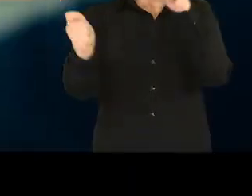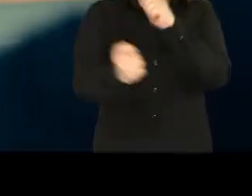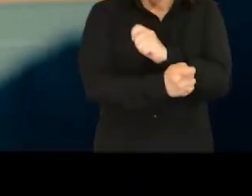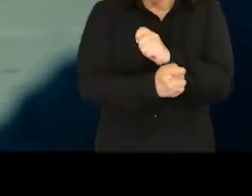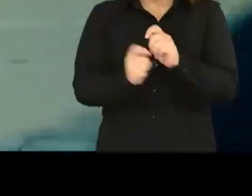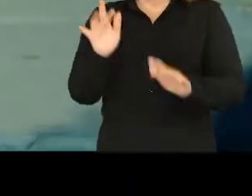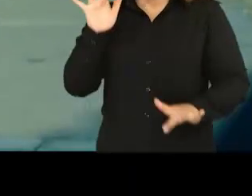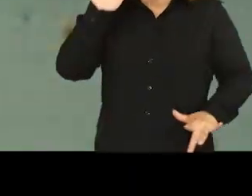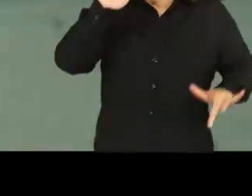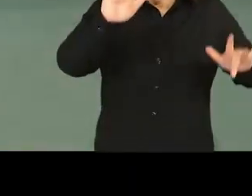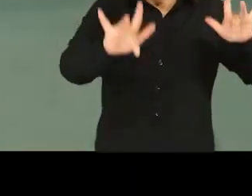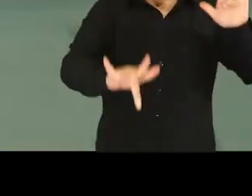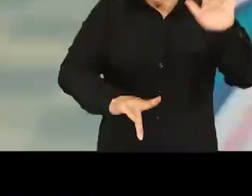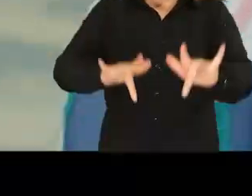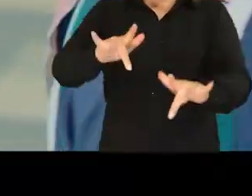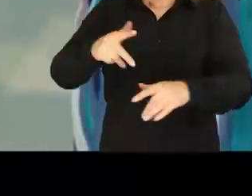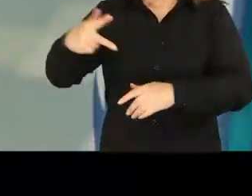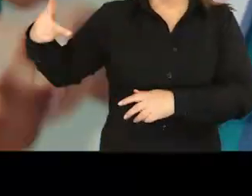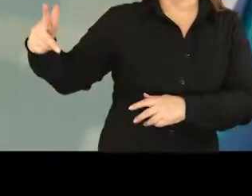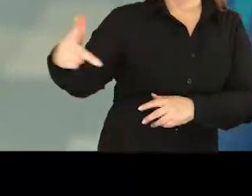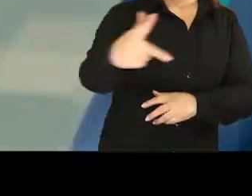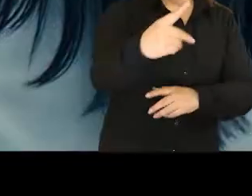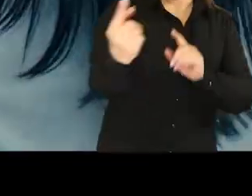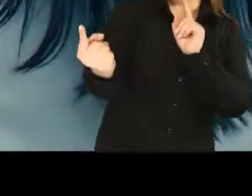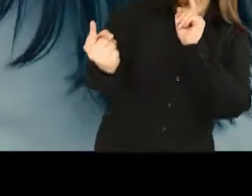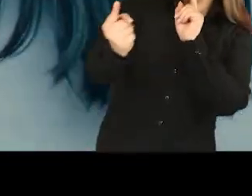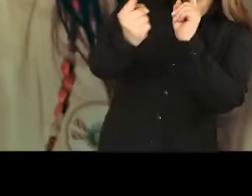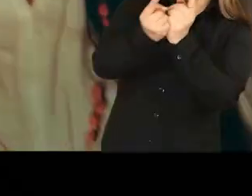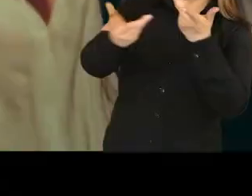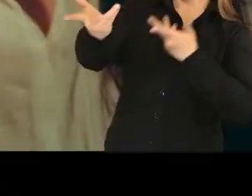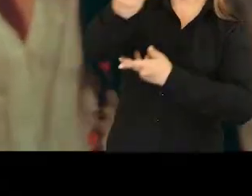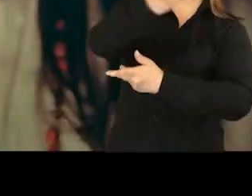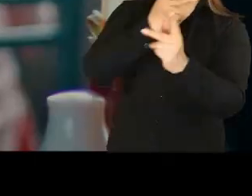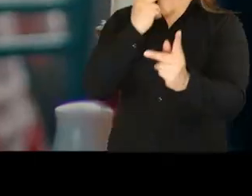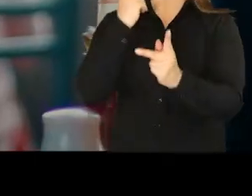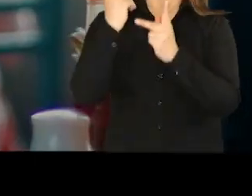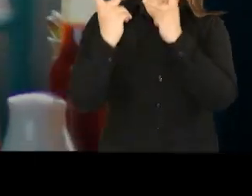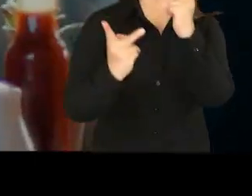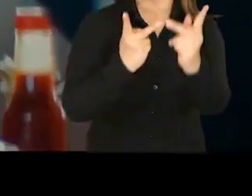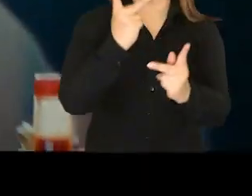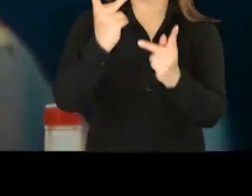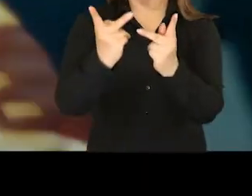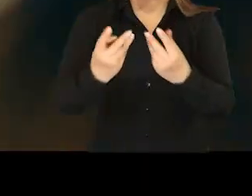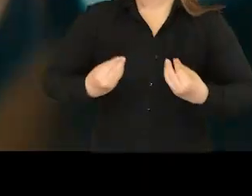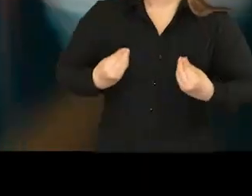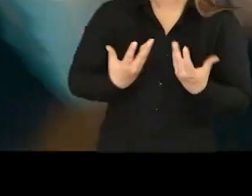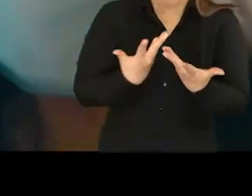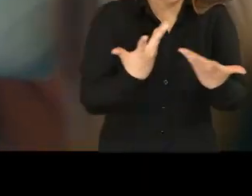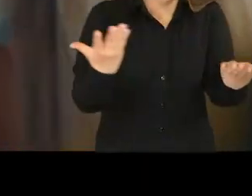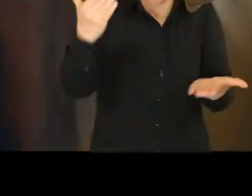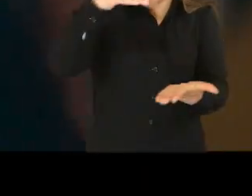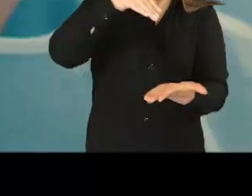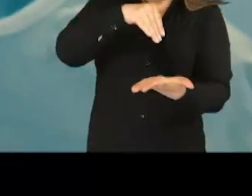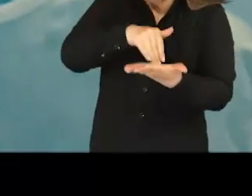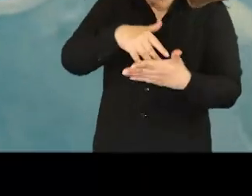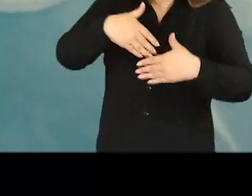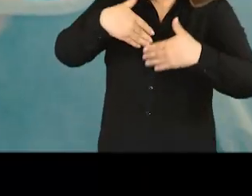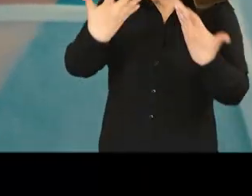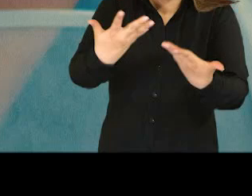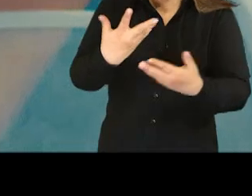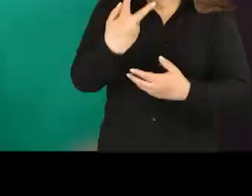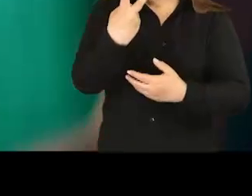volver, viajar, vernos, visitar, vivir de nuevo todas esas palabras que comienzan por la